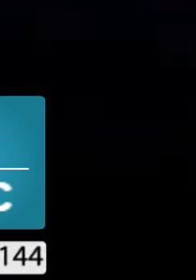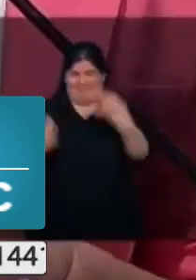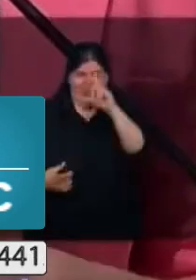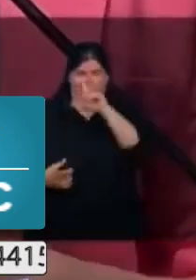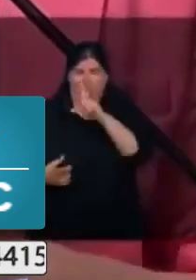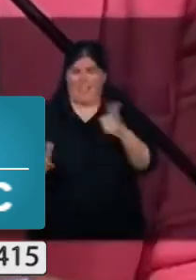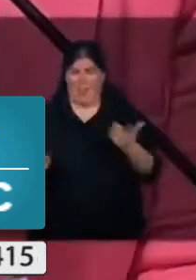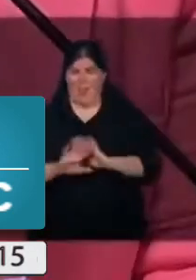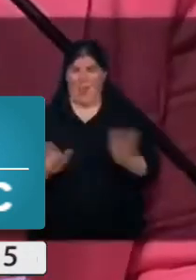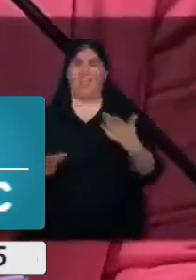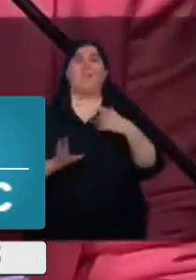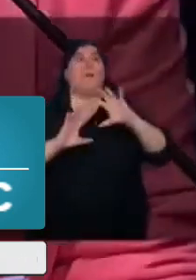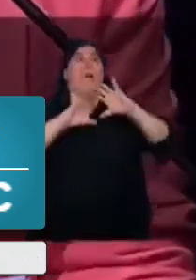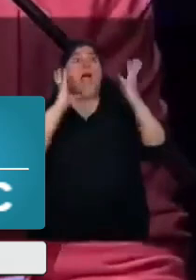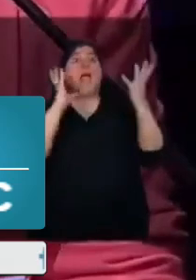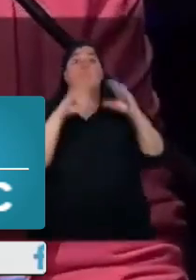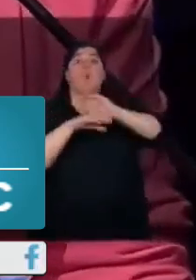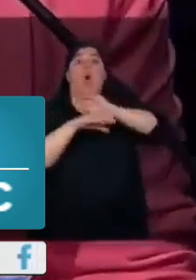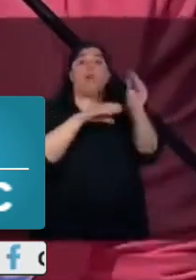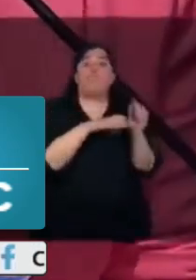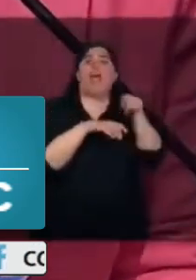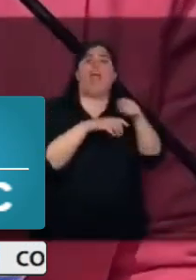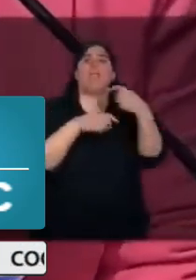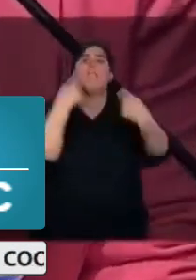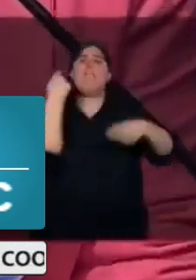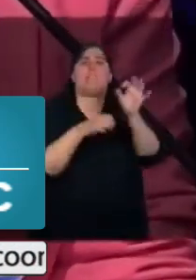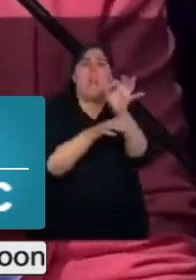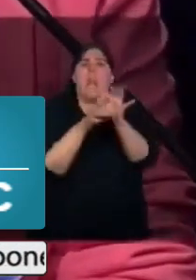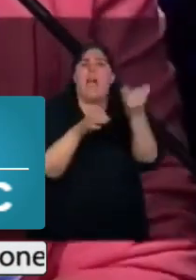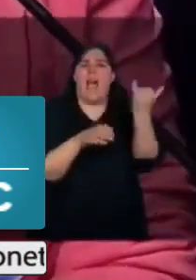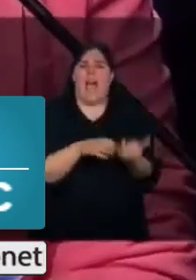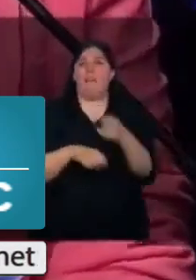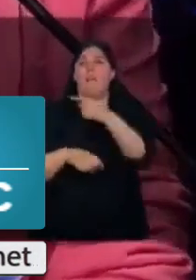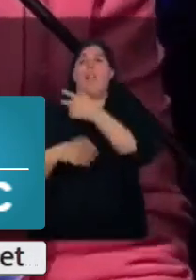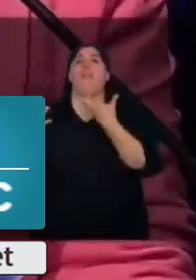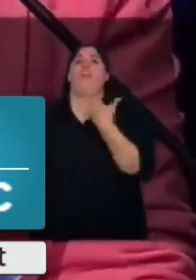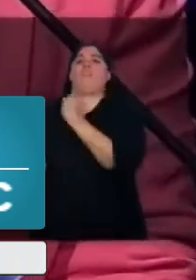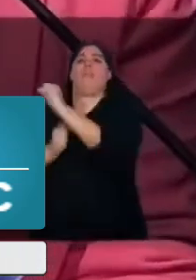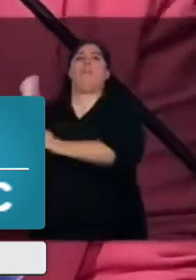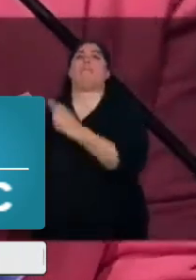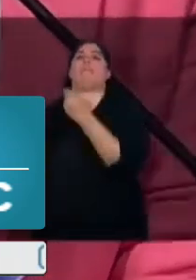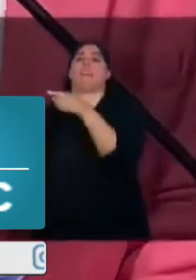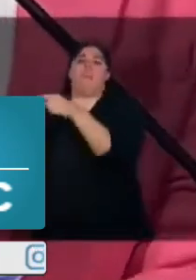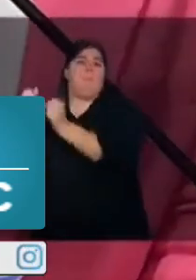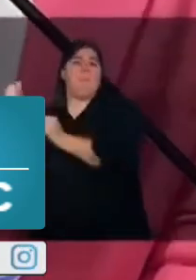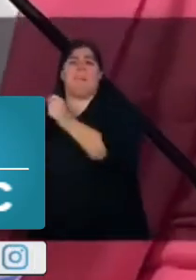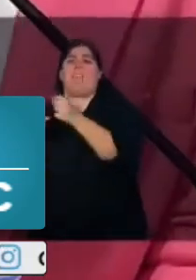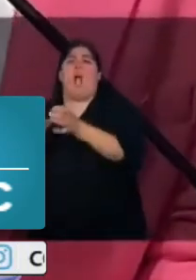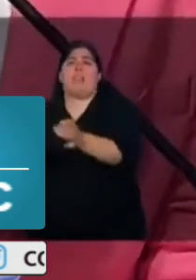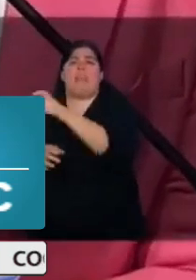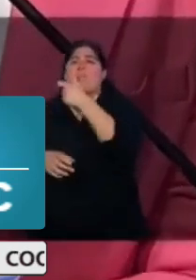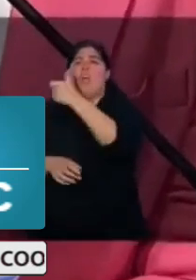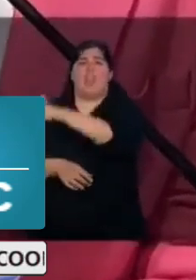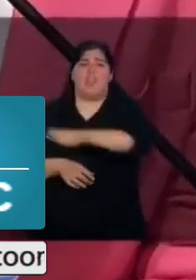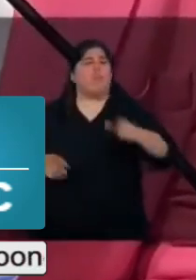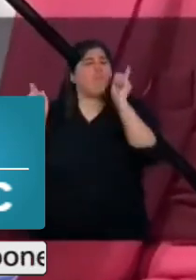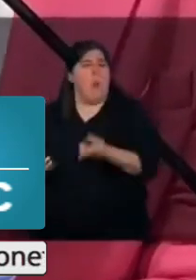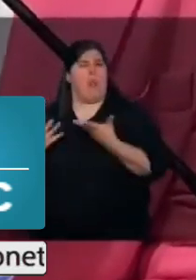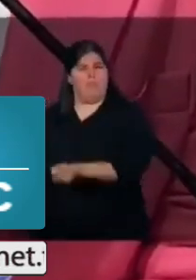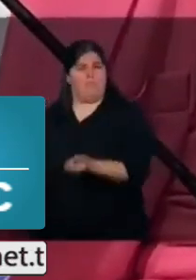repartiendo los votos ehet y de ya que dice números vamos a decirlo